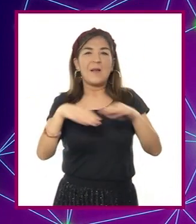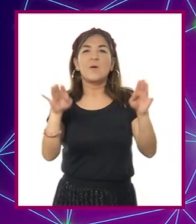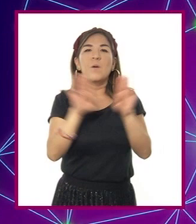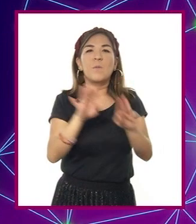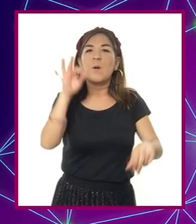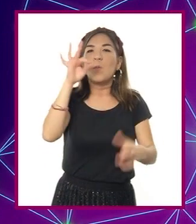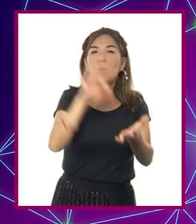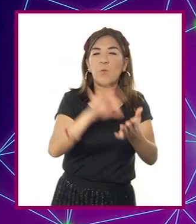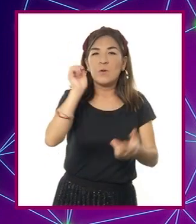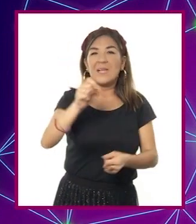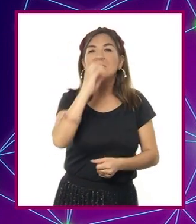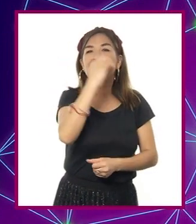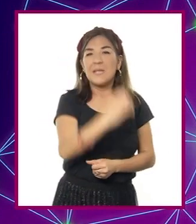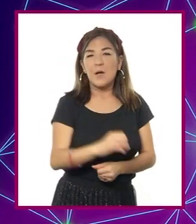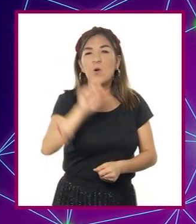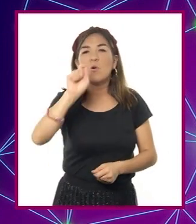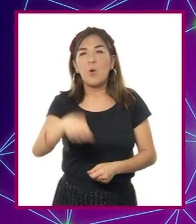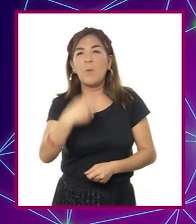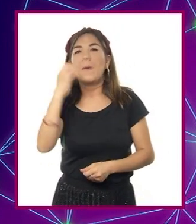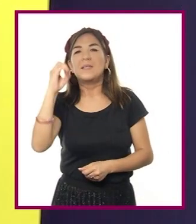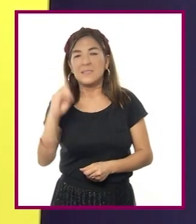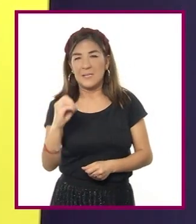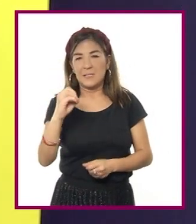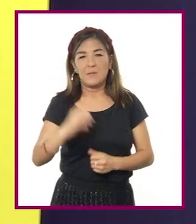coordenada 0,0.